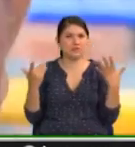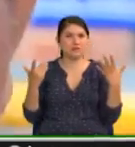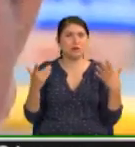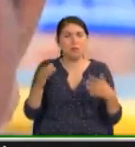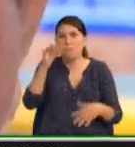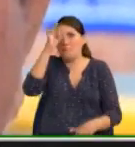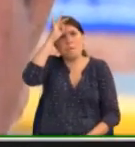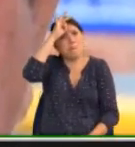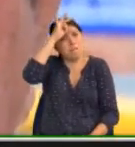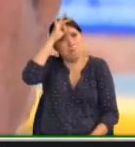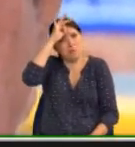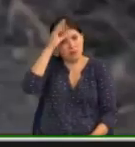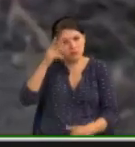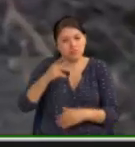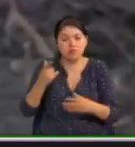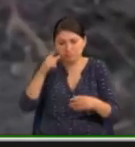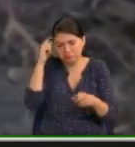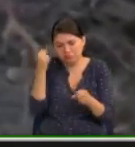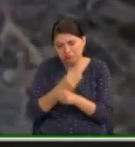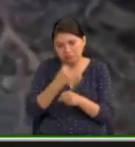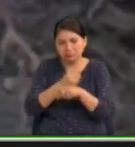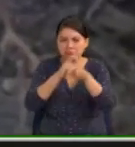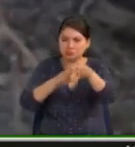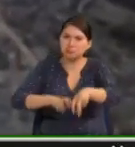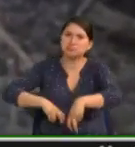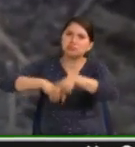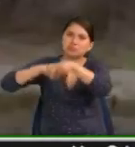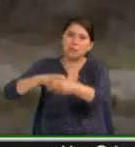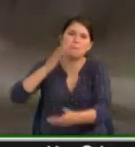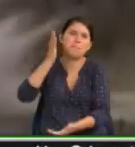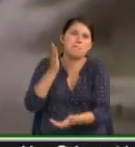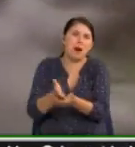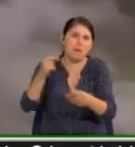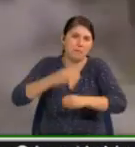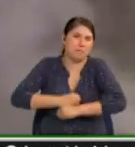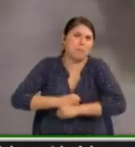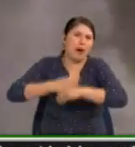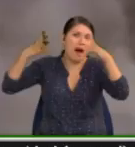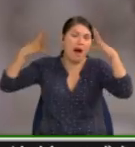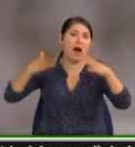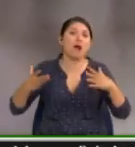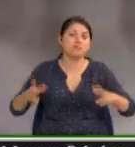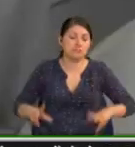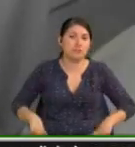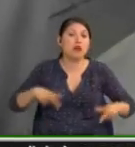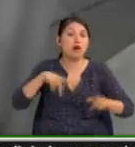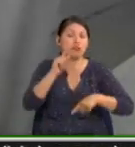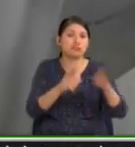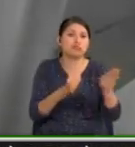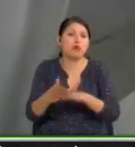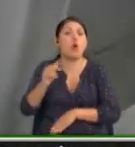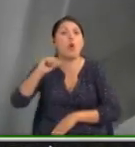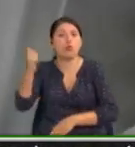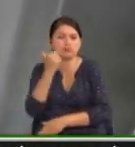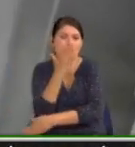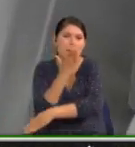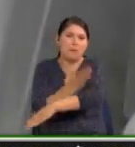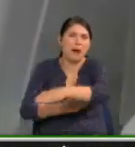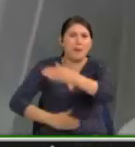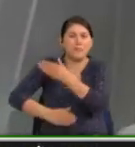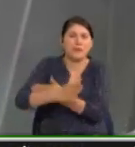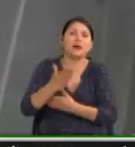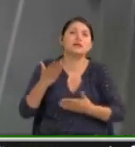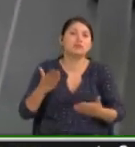su inocencia, al ejercer sus labores de agricultura, cayeron en estas minas cobrándoles la vida a algunos y a otros